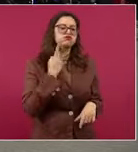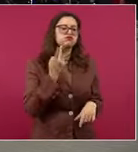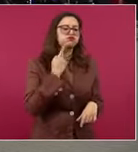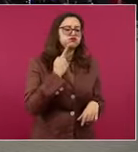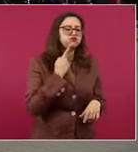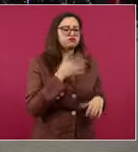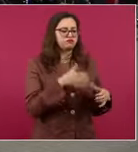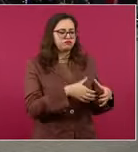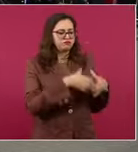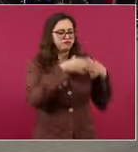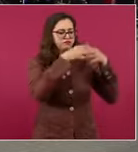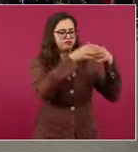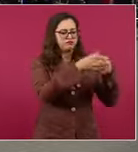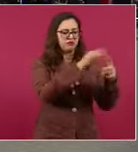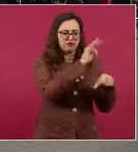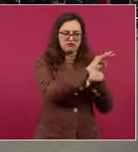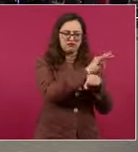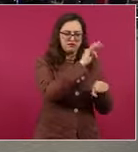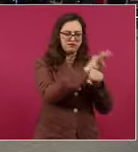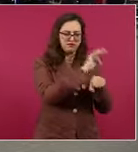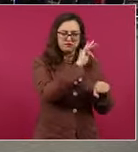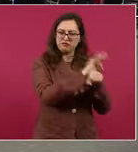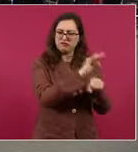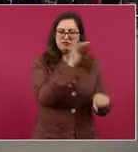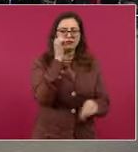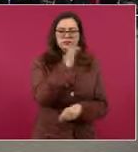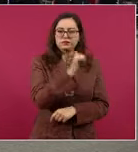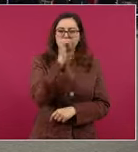las élites del poder.